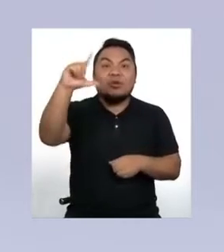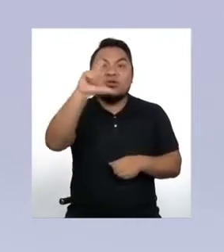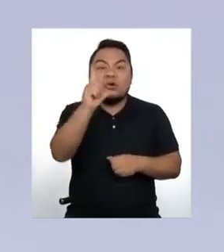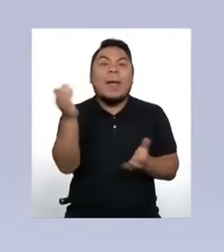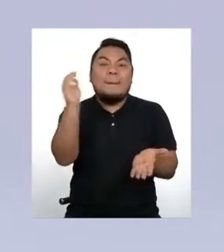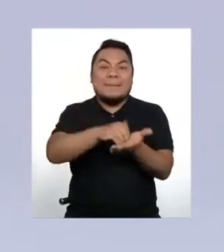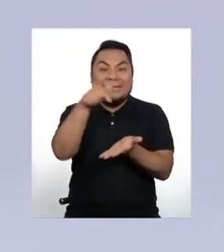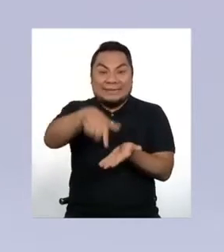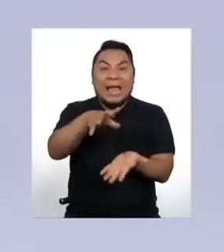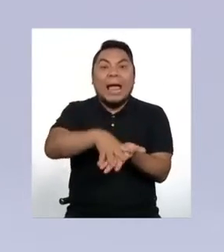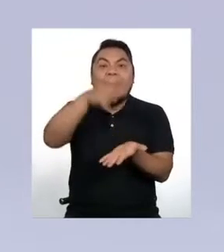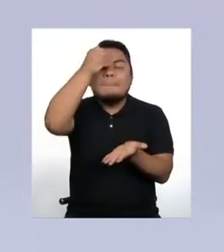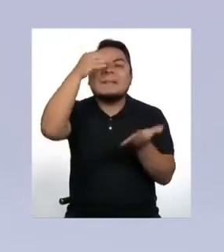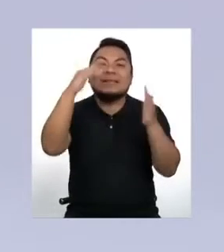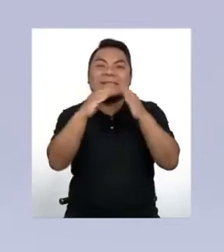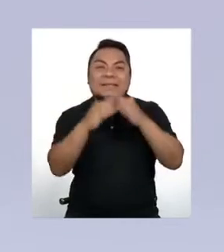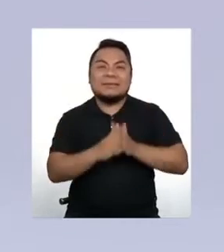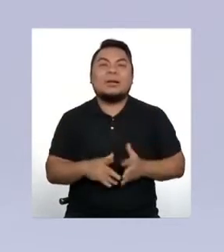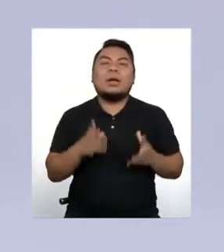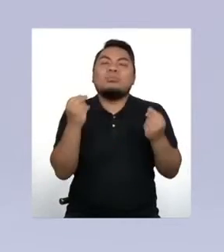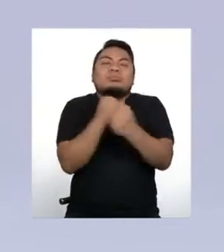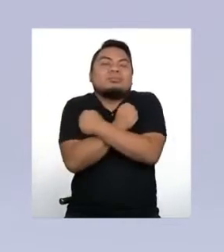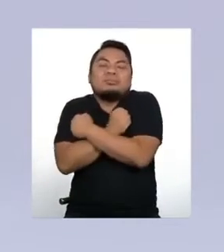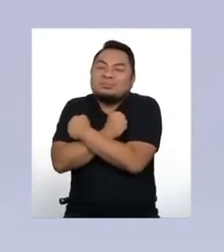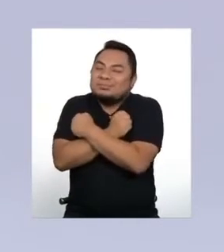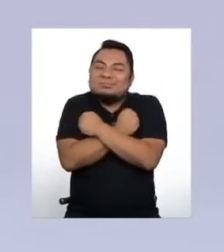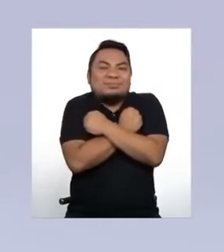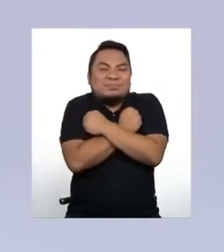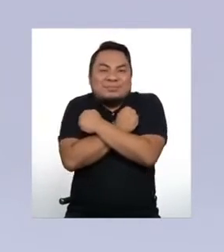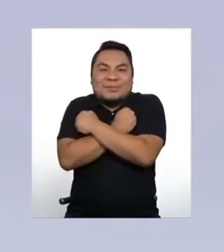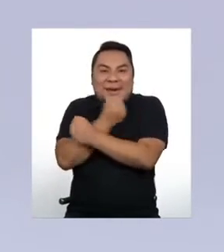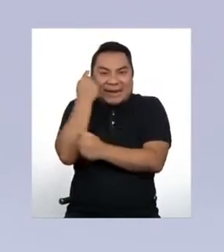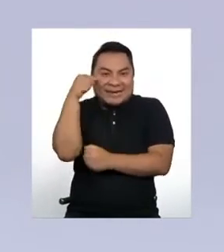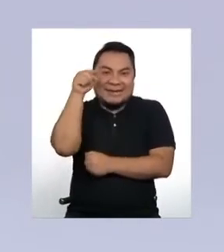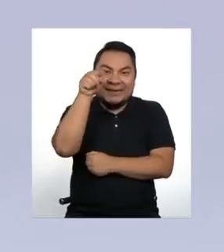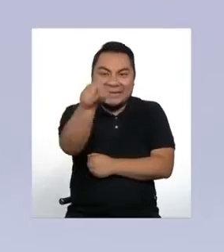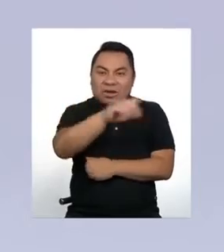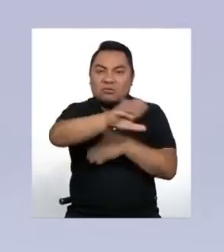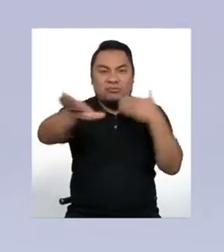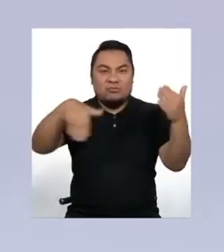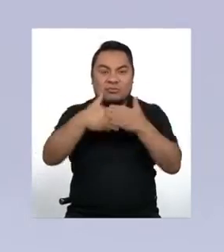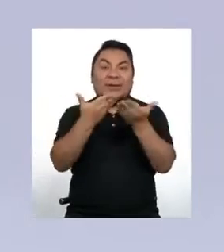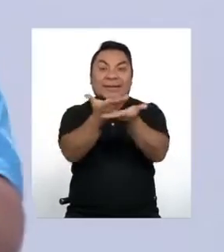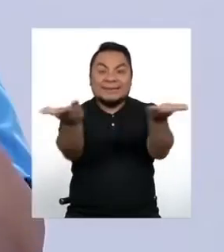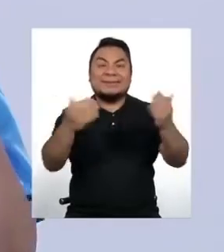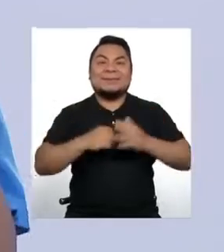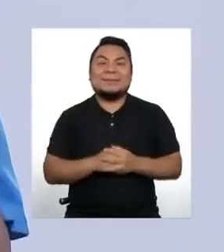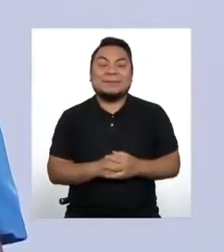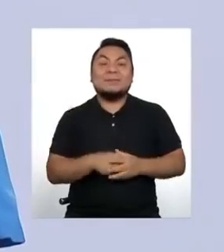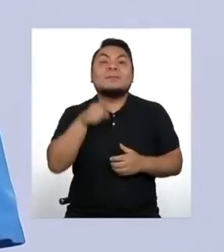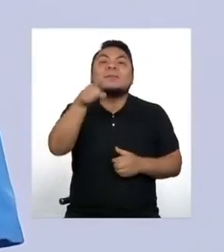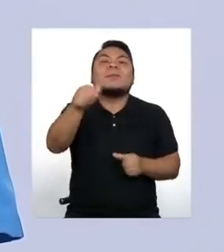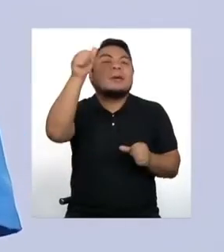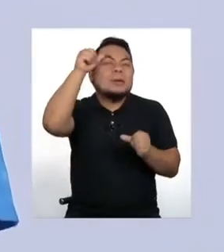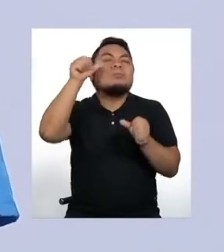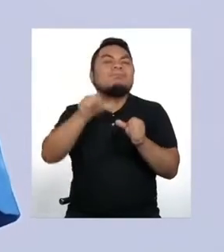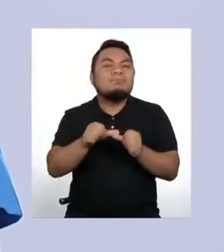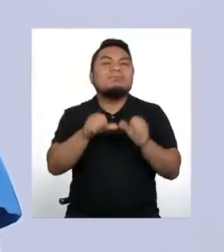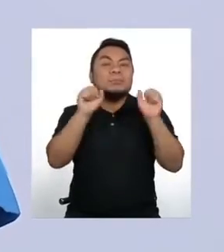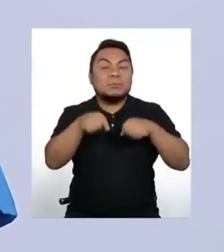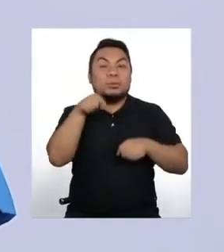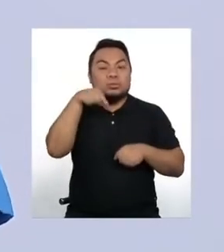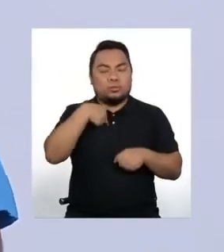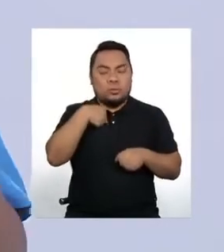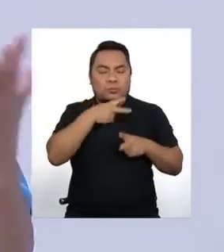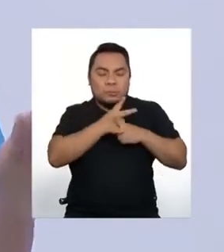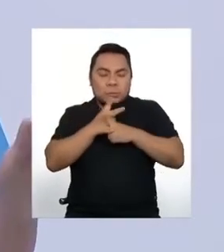Hemos llegado a la parte final del programa. Hoy tu niña o niño de 18 meses con necesidades educativas